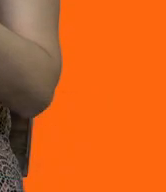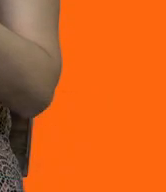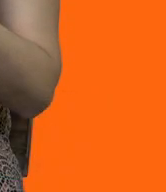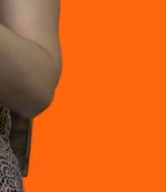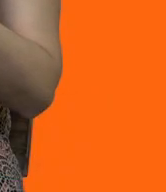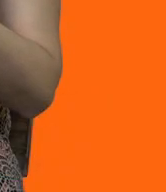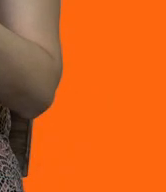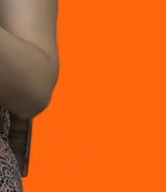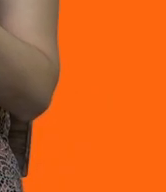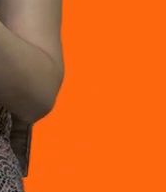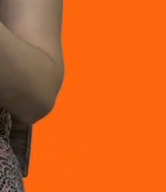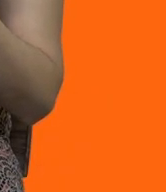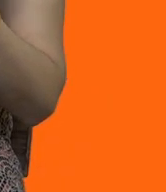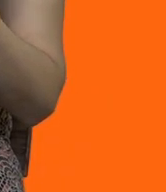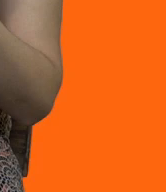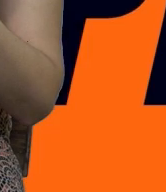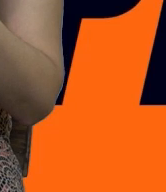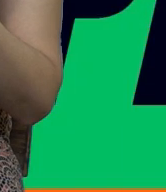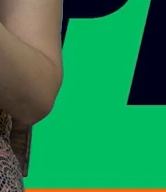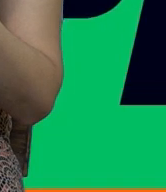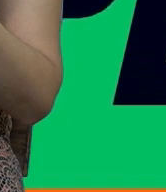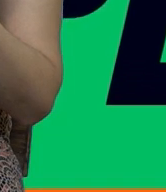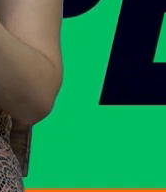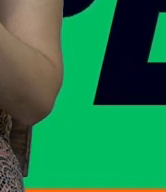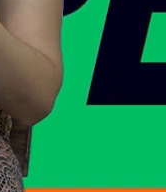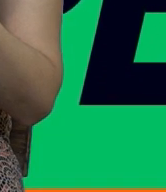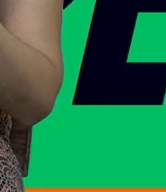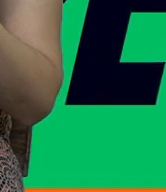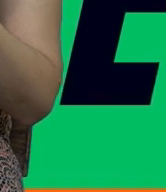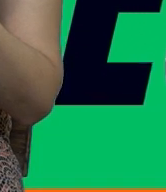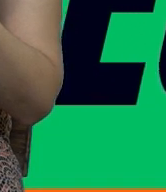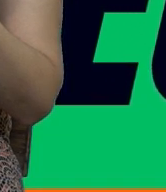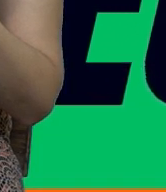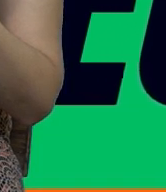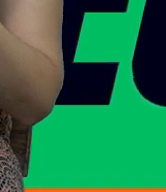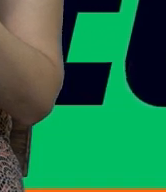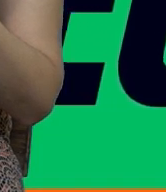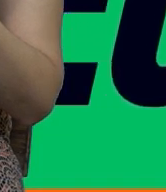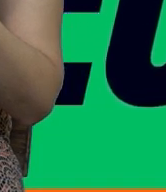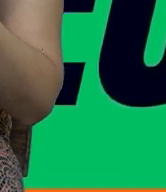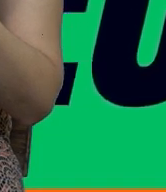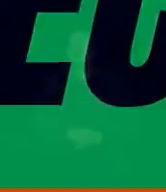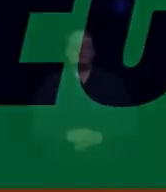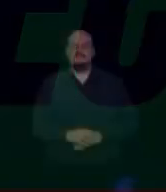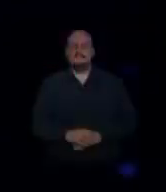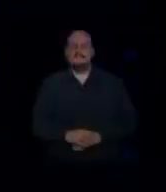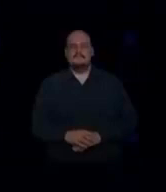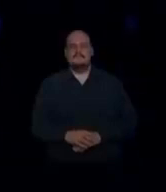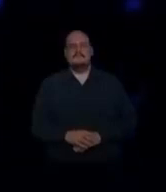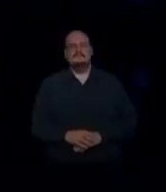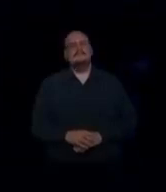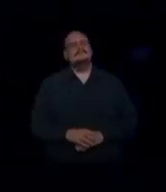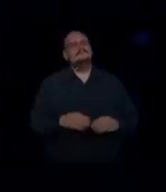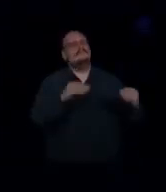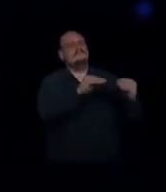la provincia de Córdoba, Juan Schiaretti, quien vive en una provincia maravillosa, según nos las vendió en el debate.